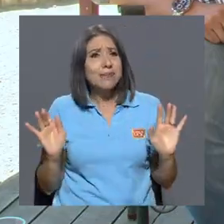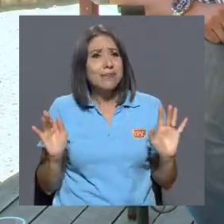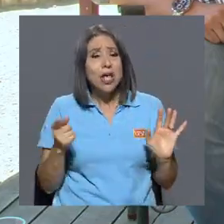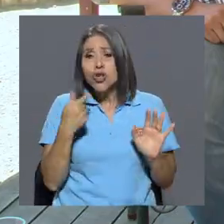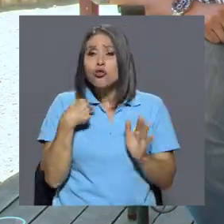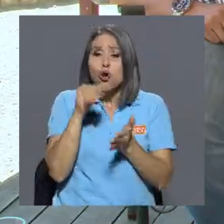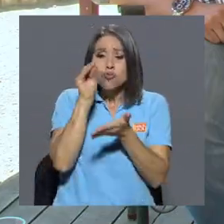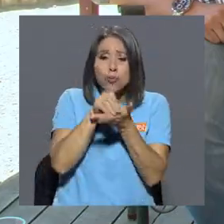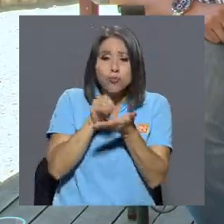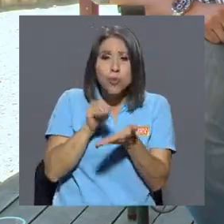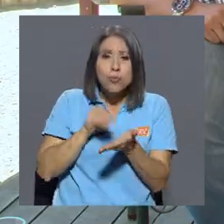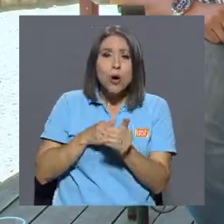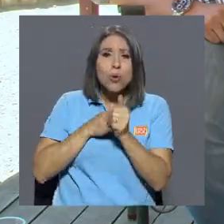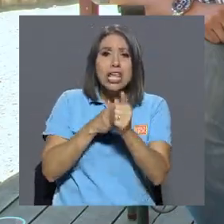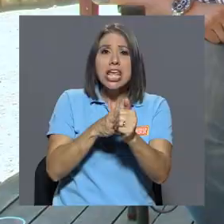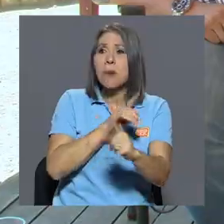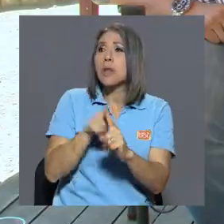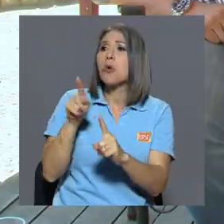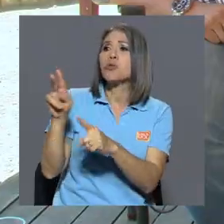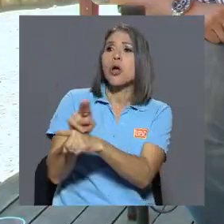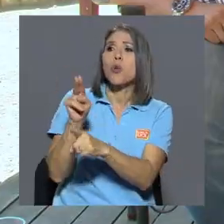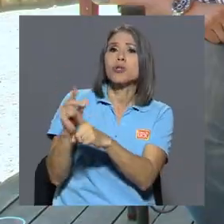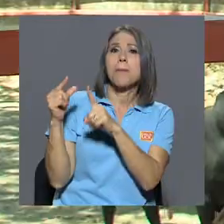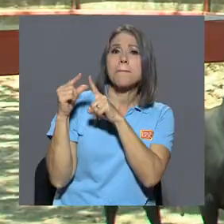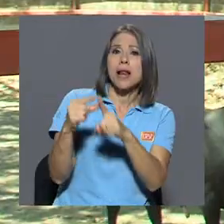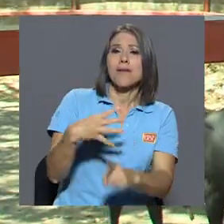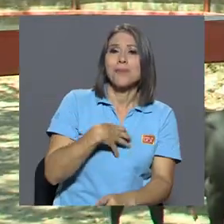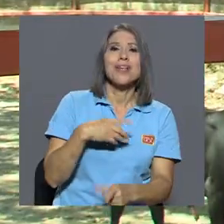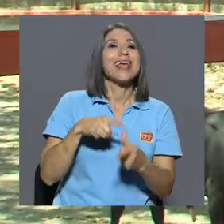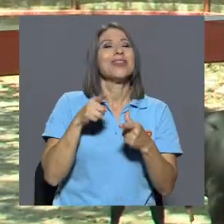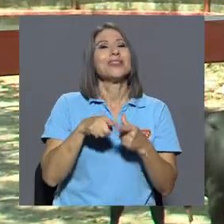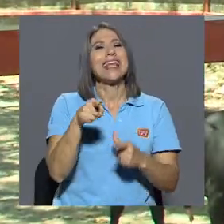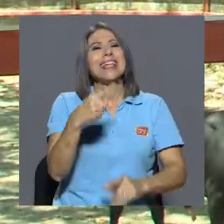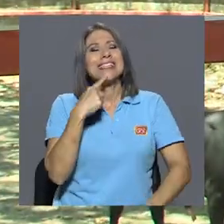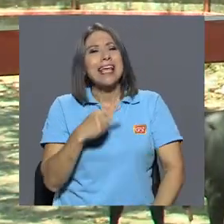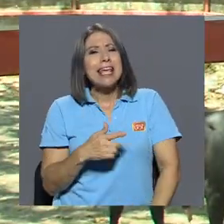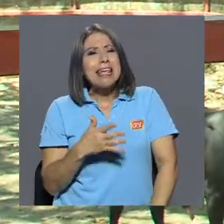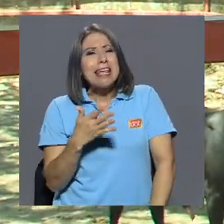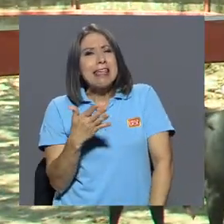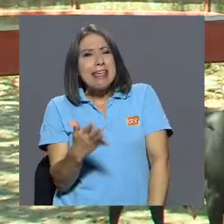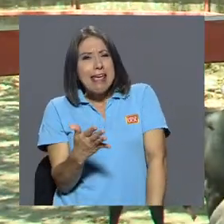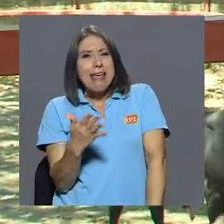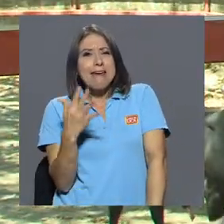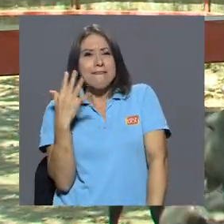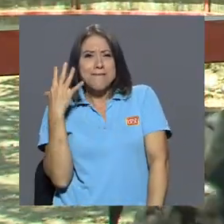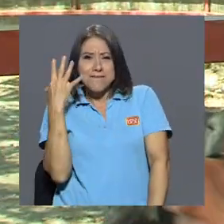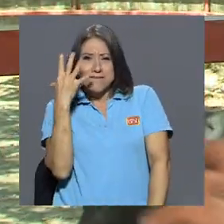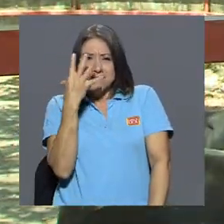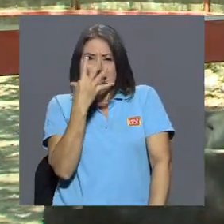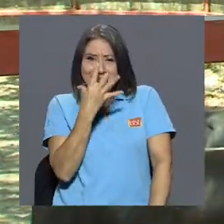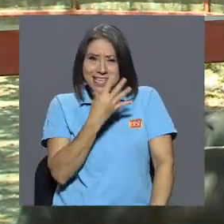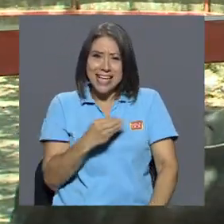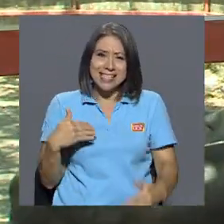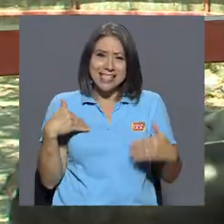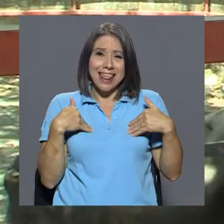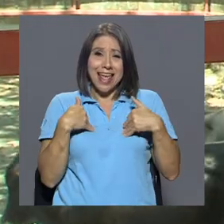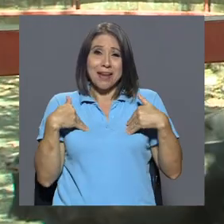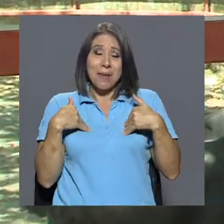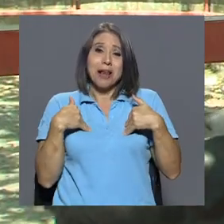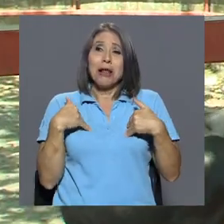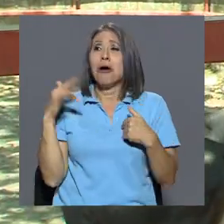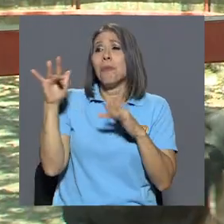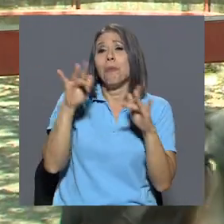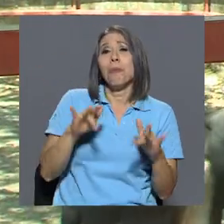guía, pero usted ponga sus palabras. Entonces fue cuando nace, ¡qué belleza de animal! Y el pobre